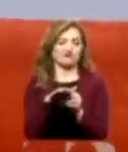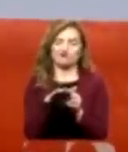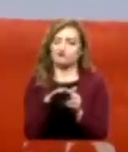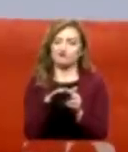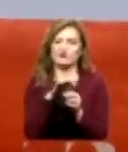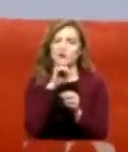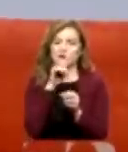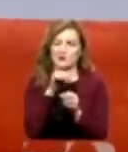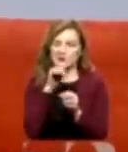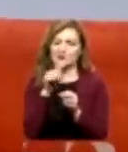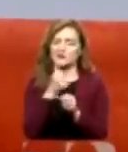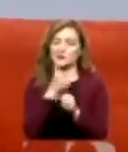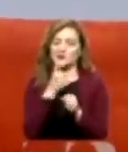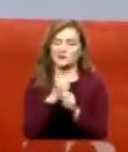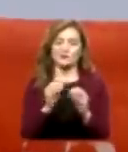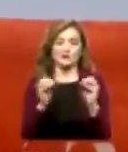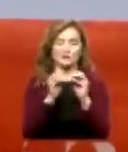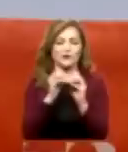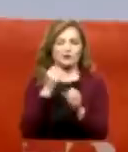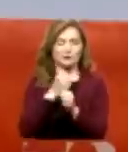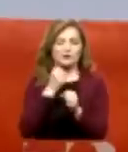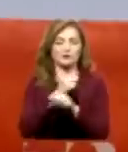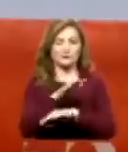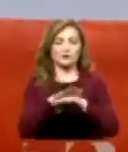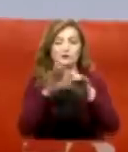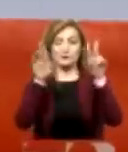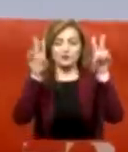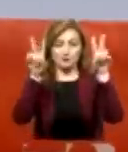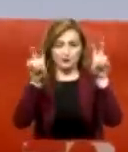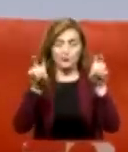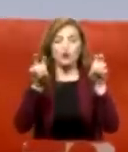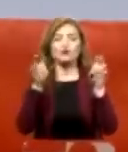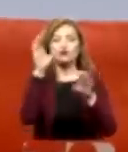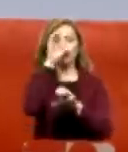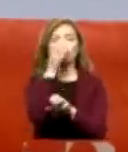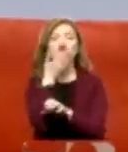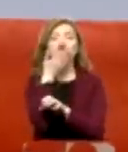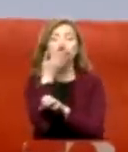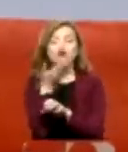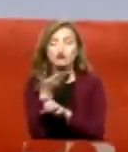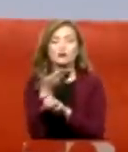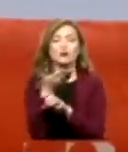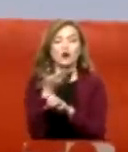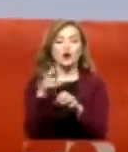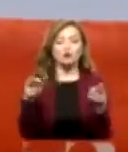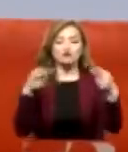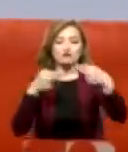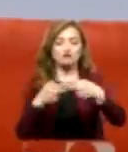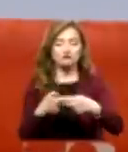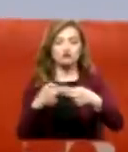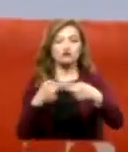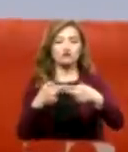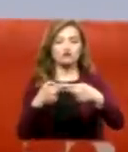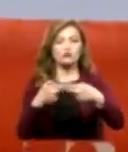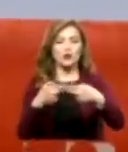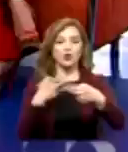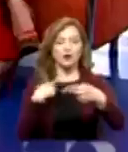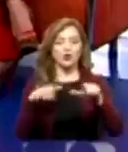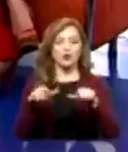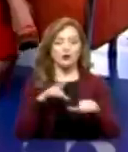completos, y creo que tenemos que trabajar justamente en eso, ¿no? En buscar cómo hacerlos más amigables y menos